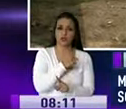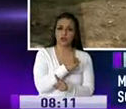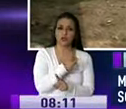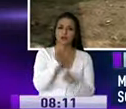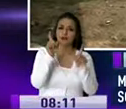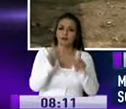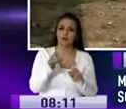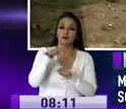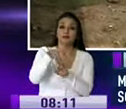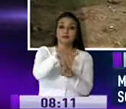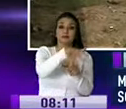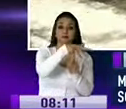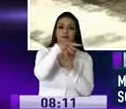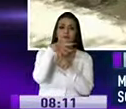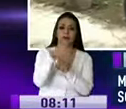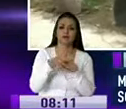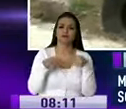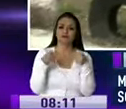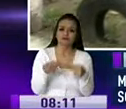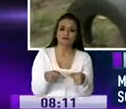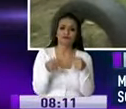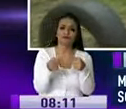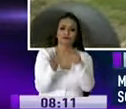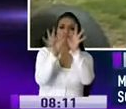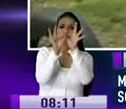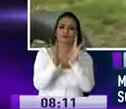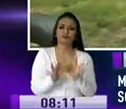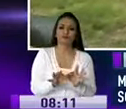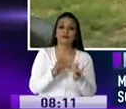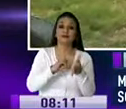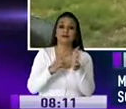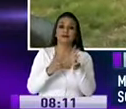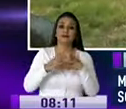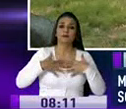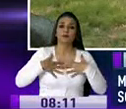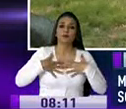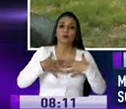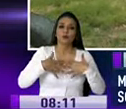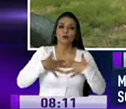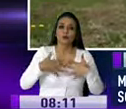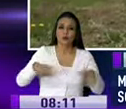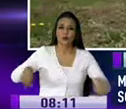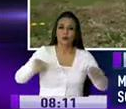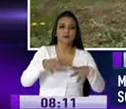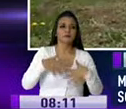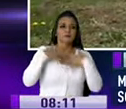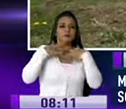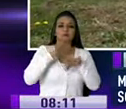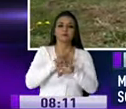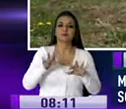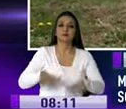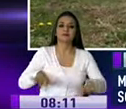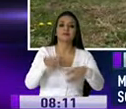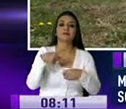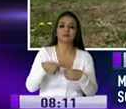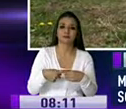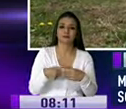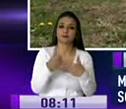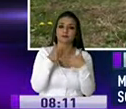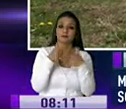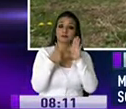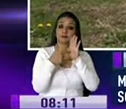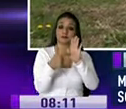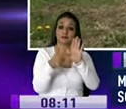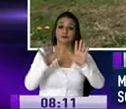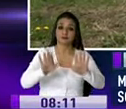parques tengan una constante intervención porque es el pulmón de los diferentes sectores del distrito metropolitano. Ese es el ejemplo de lo que